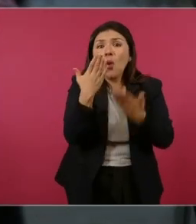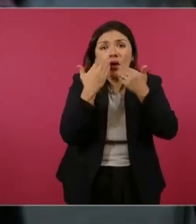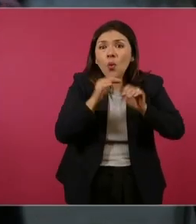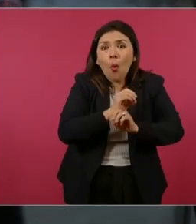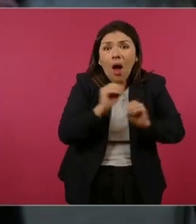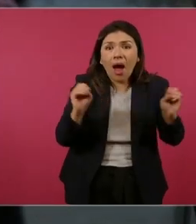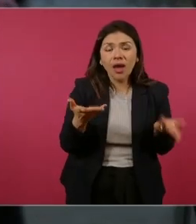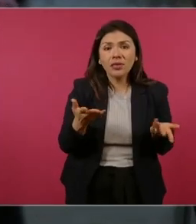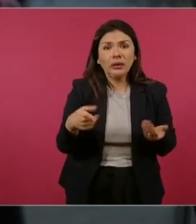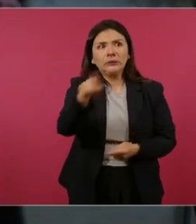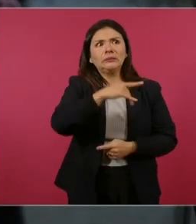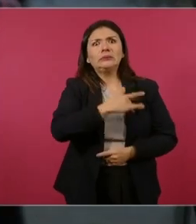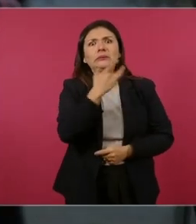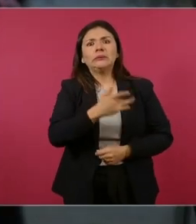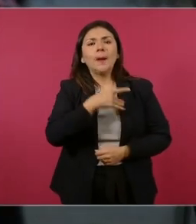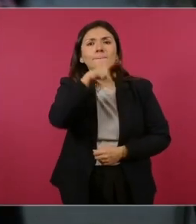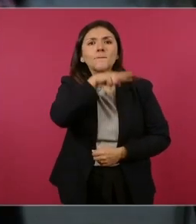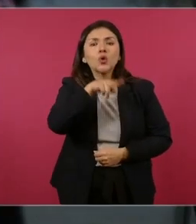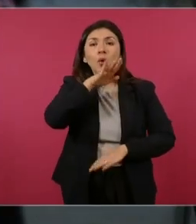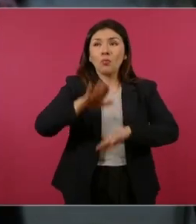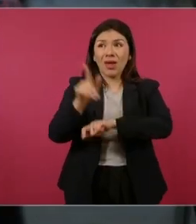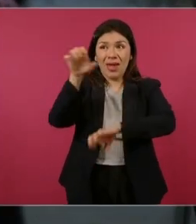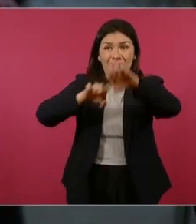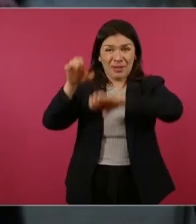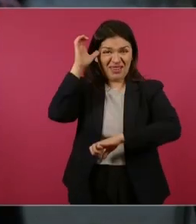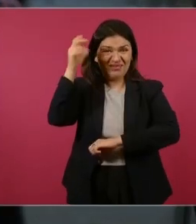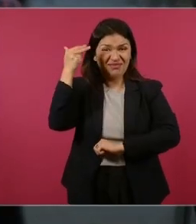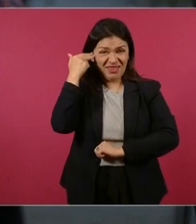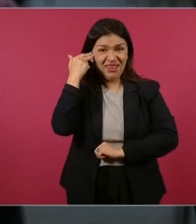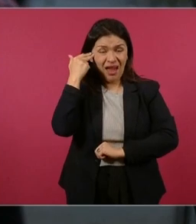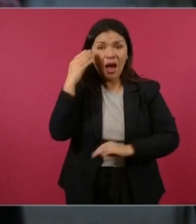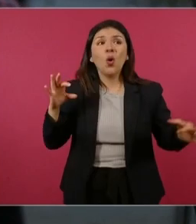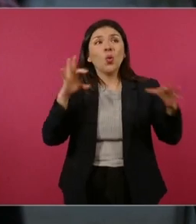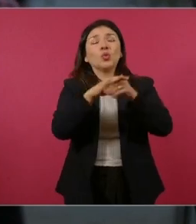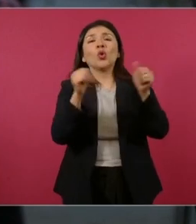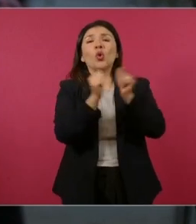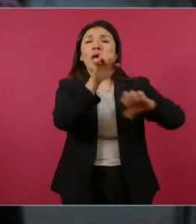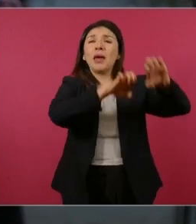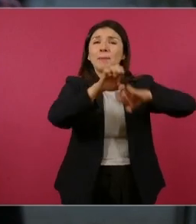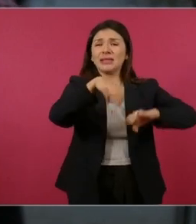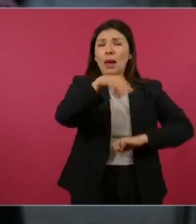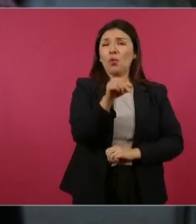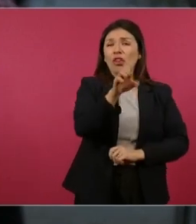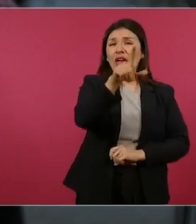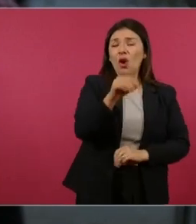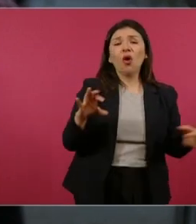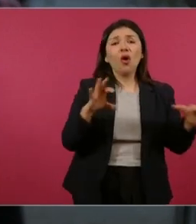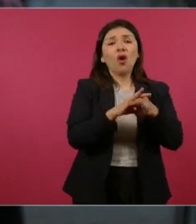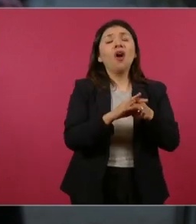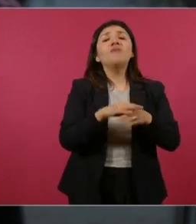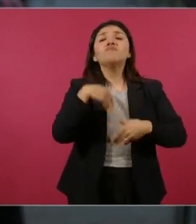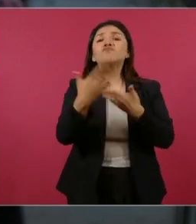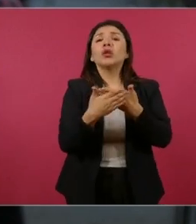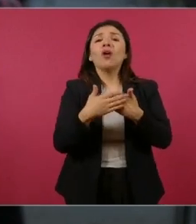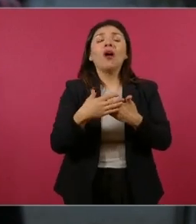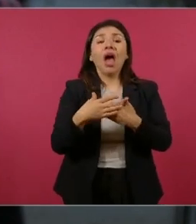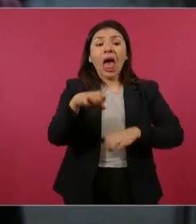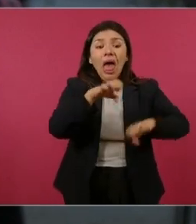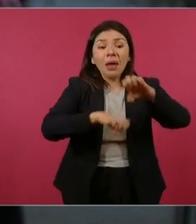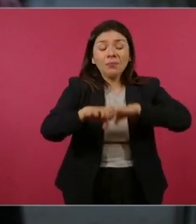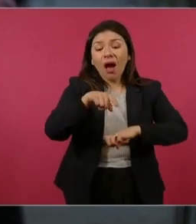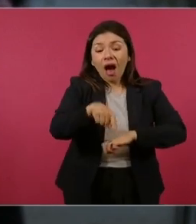están verdaderamente preocupados porque a los chinos del Time Ceramics, aliados con la cervecería de Grupo Modelo, van a privatizar el agua que